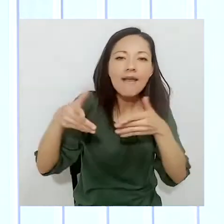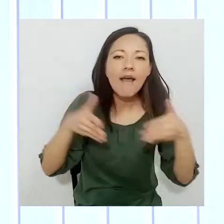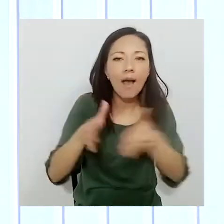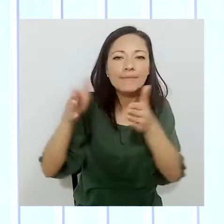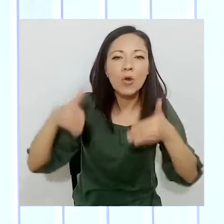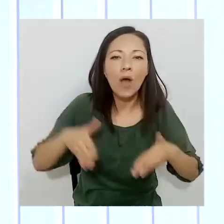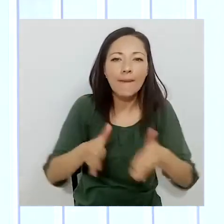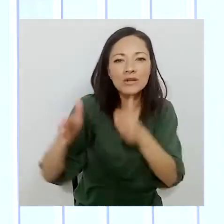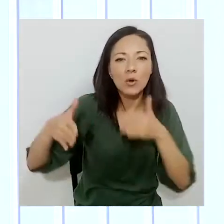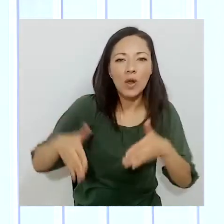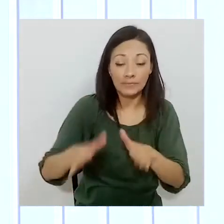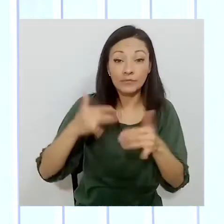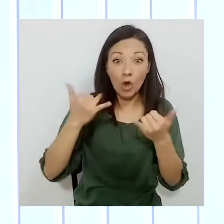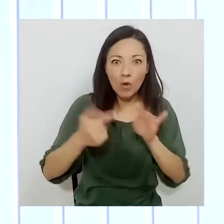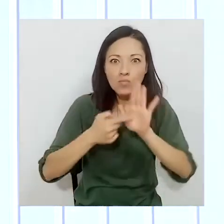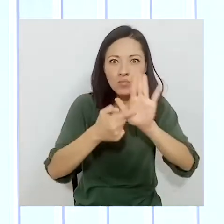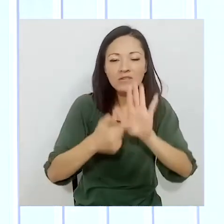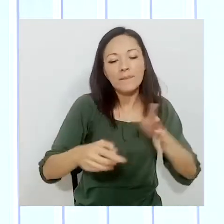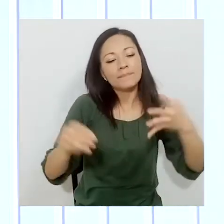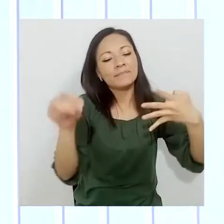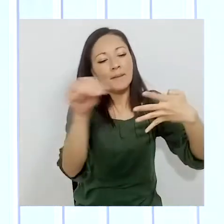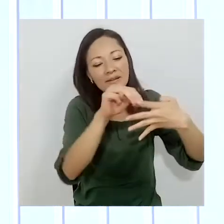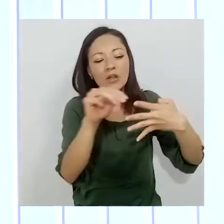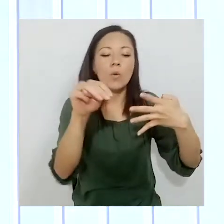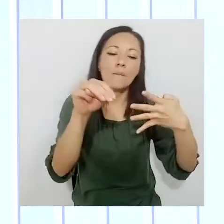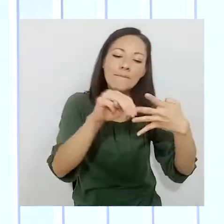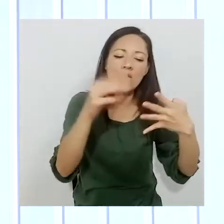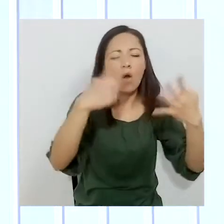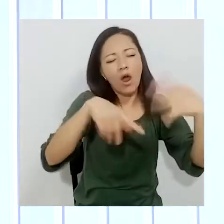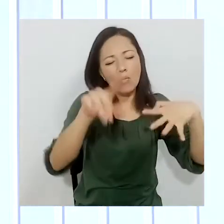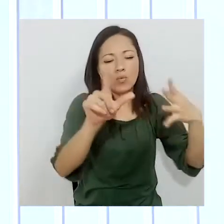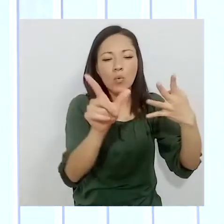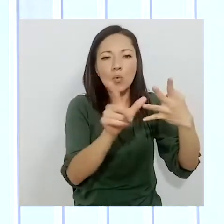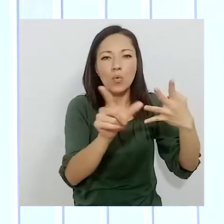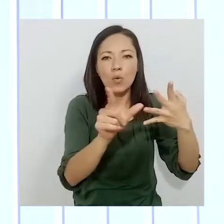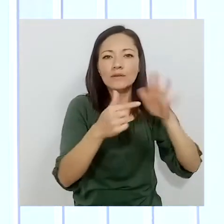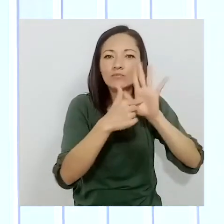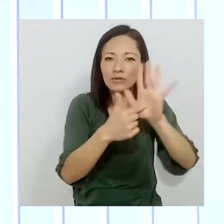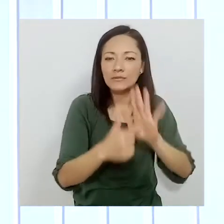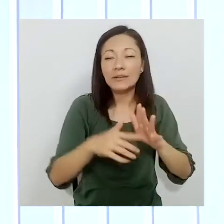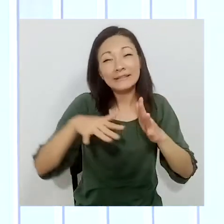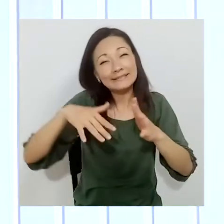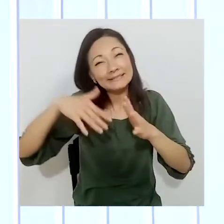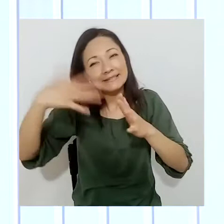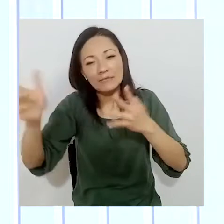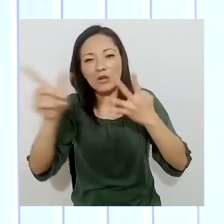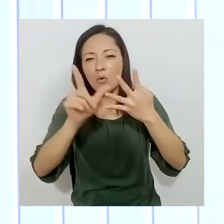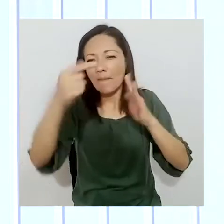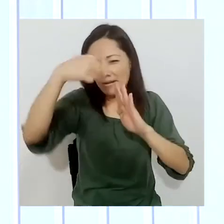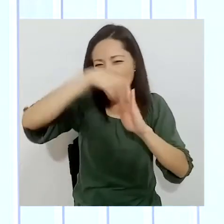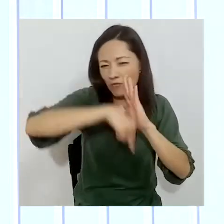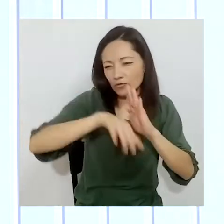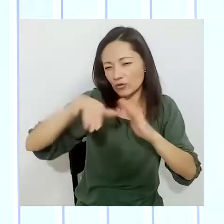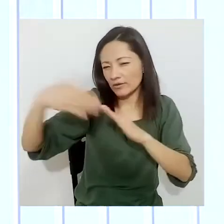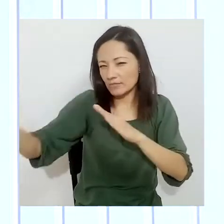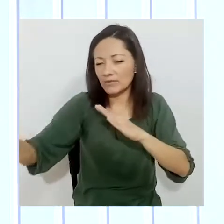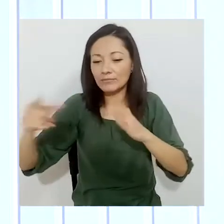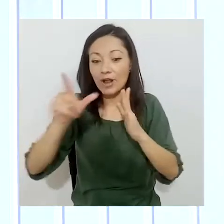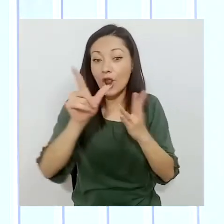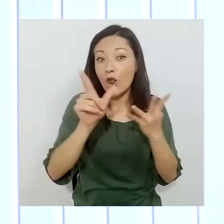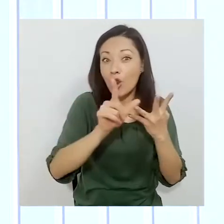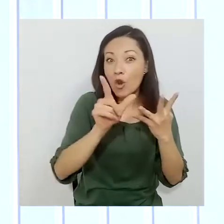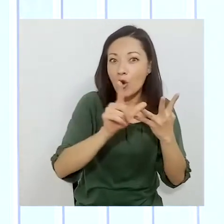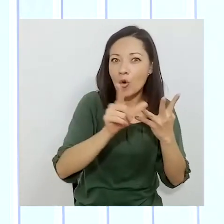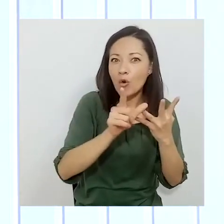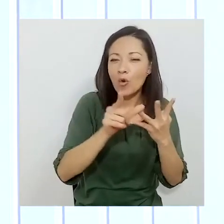Marcos, pero algunos de Lucas, pero he dejado Lucas para otra intervención porque sé que